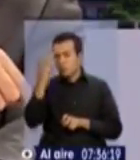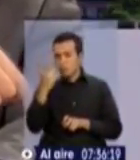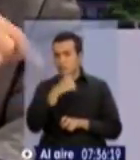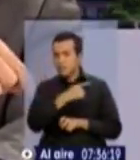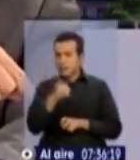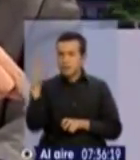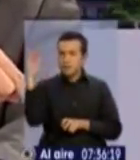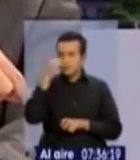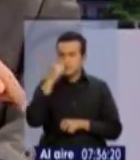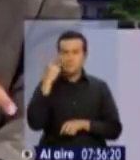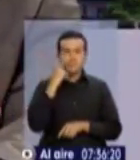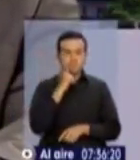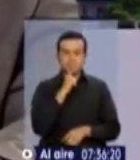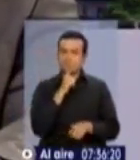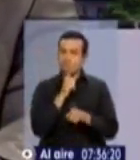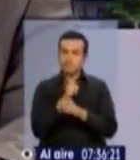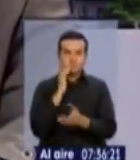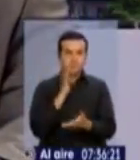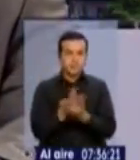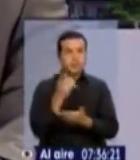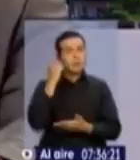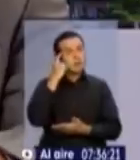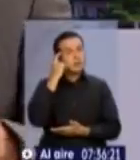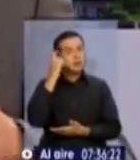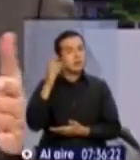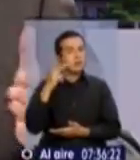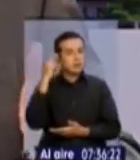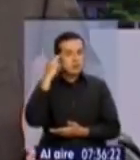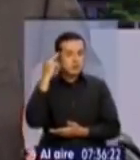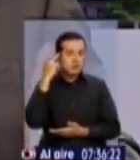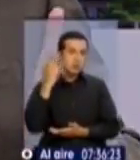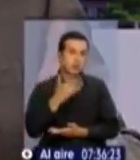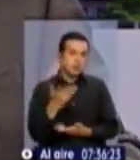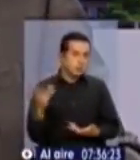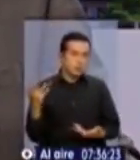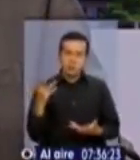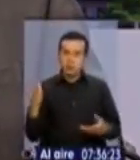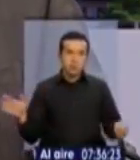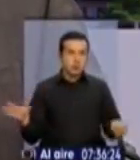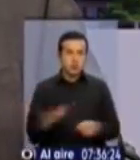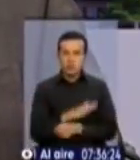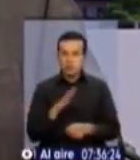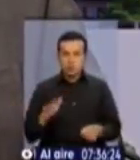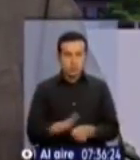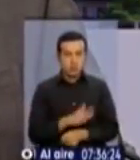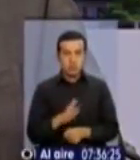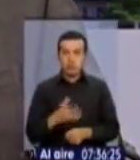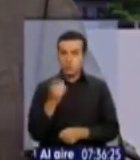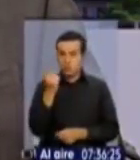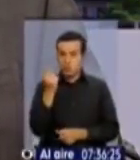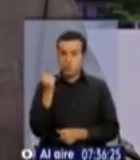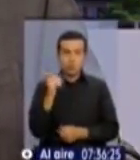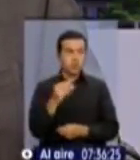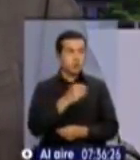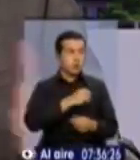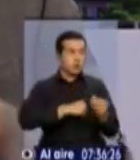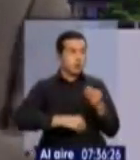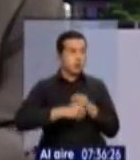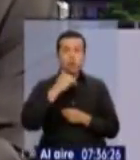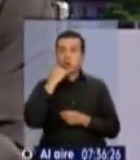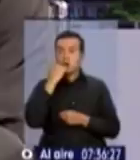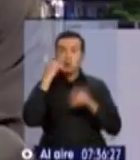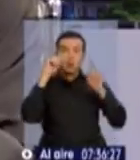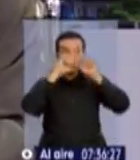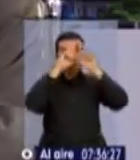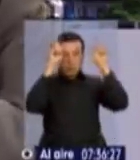combatirlo porque no pensar en una lógica de digamos consolidar y asegurar la ganancia no es cierto de algún importador con un